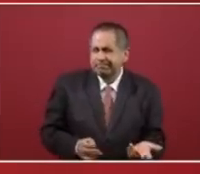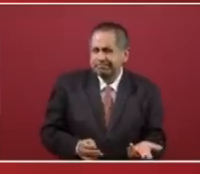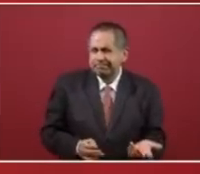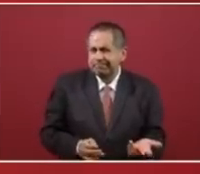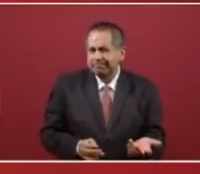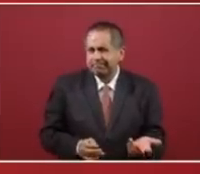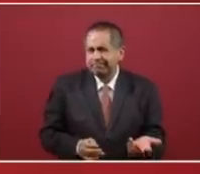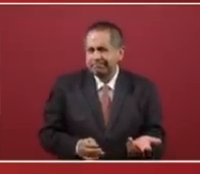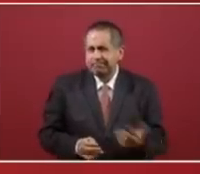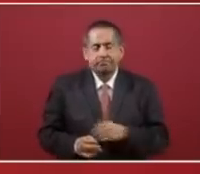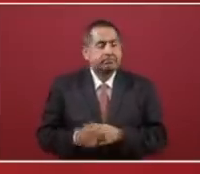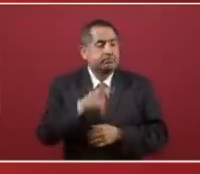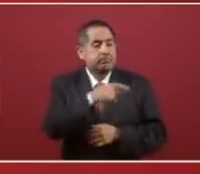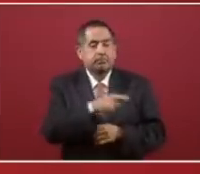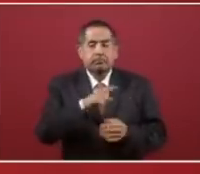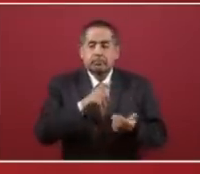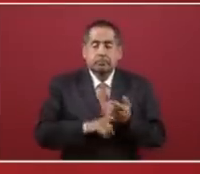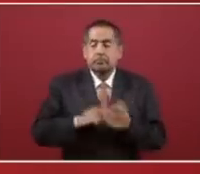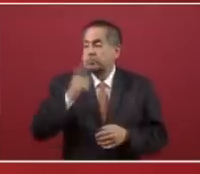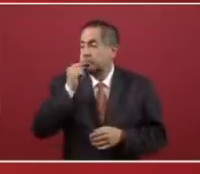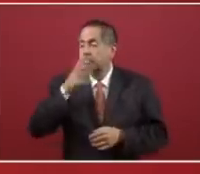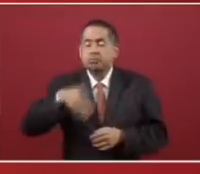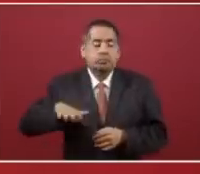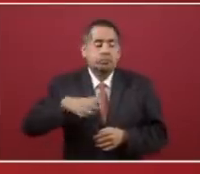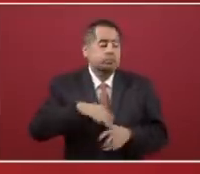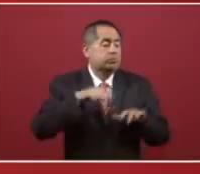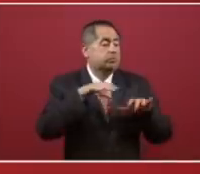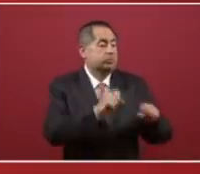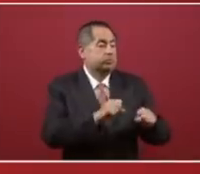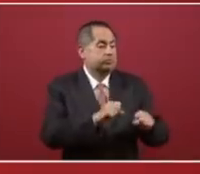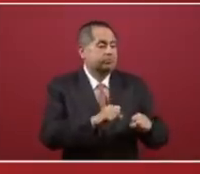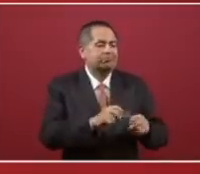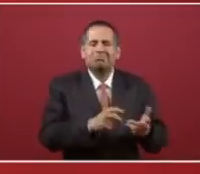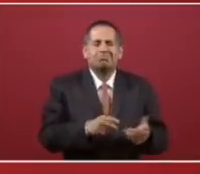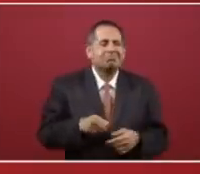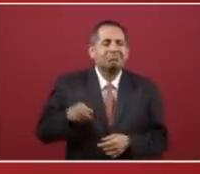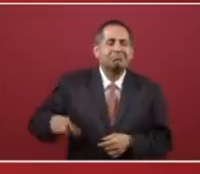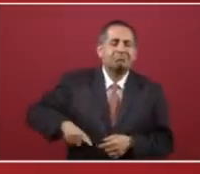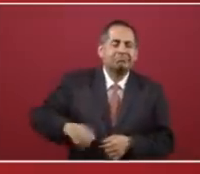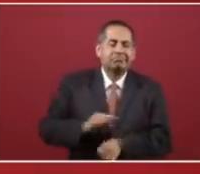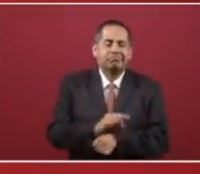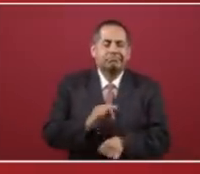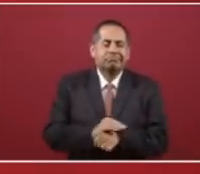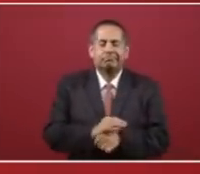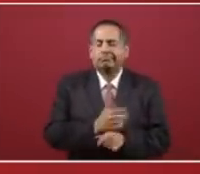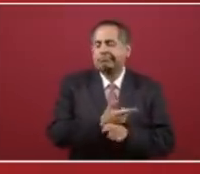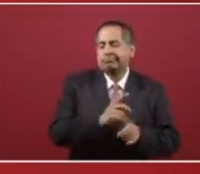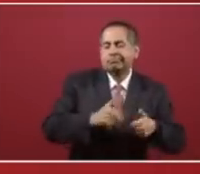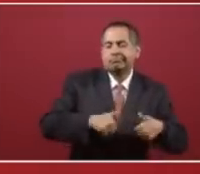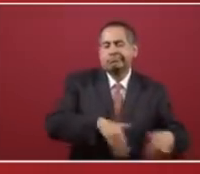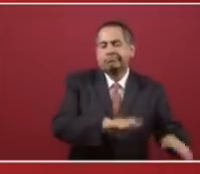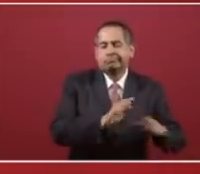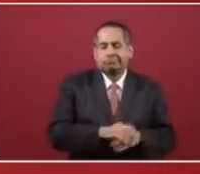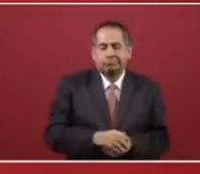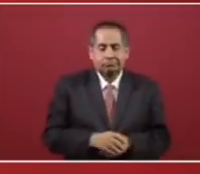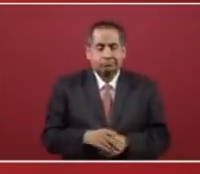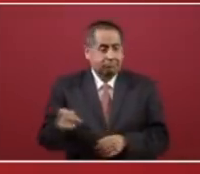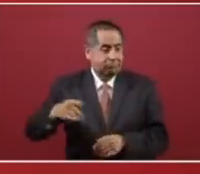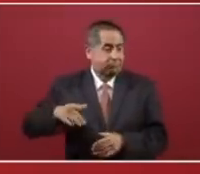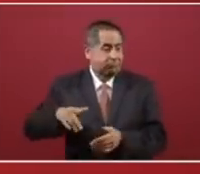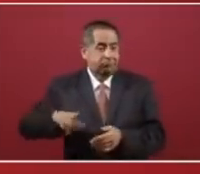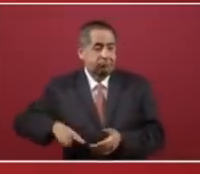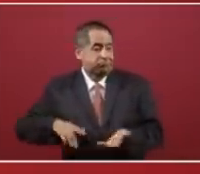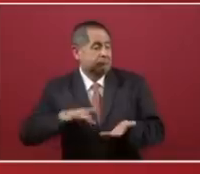llevan a cabo operativos con el respaldo del gobierno con el apoyo